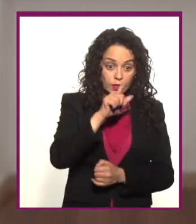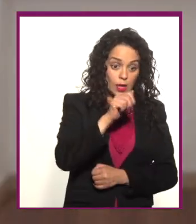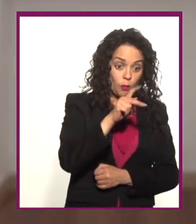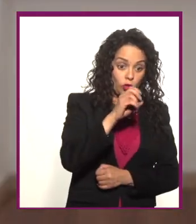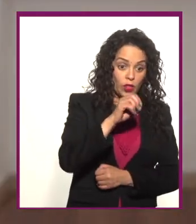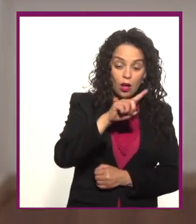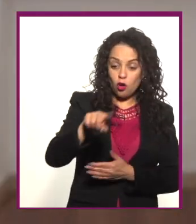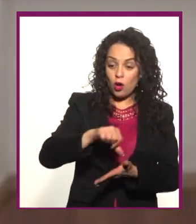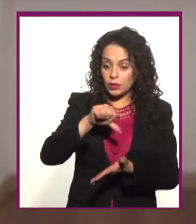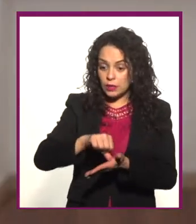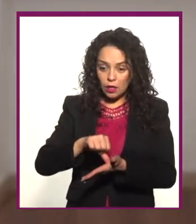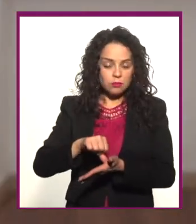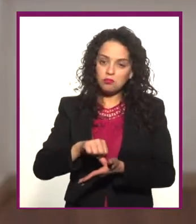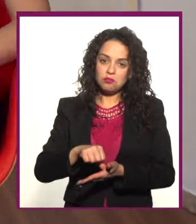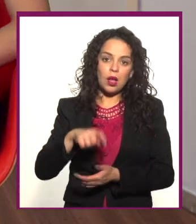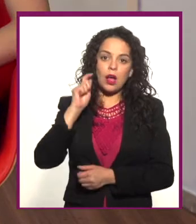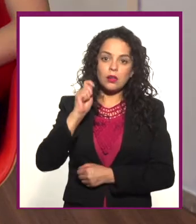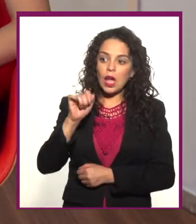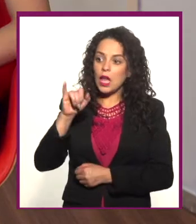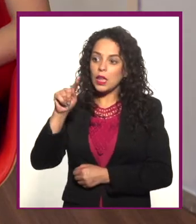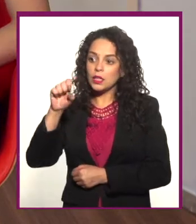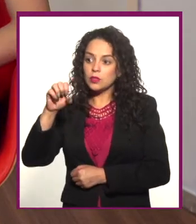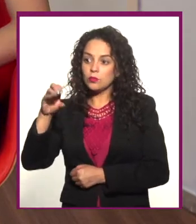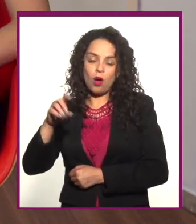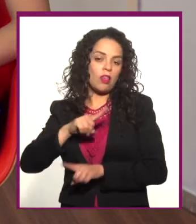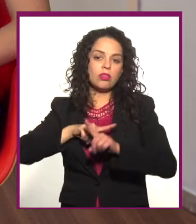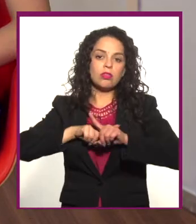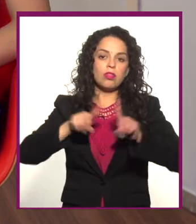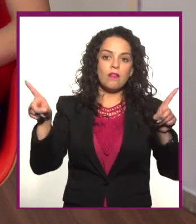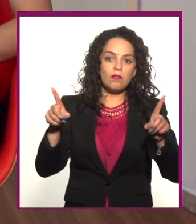mismo el zapoteco de los valles centrales que el de la costa o